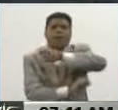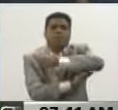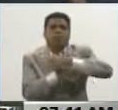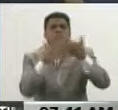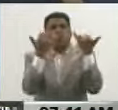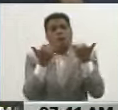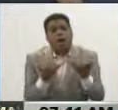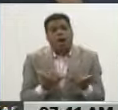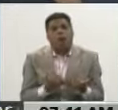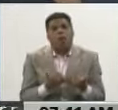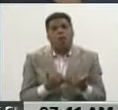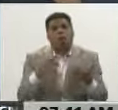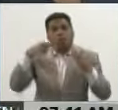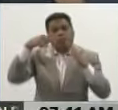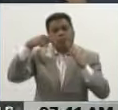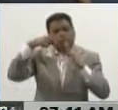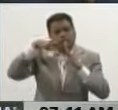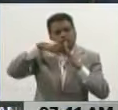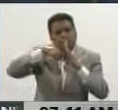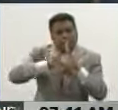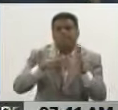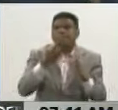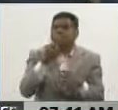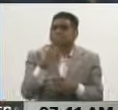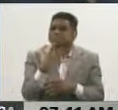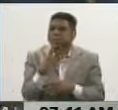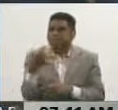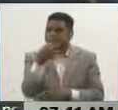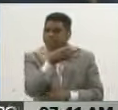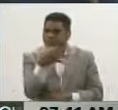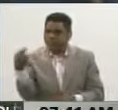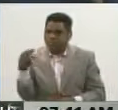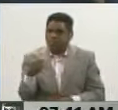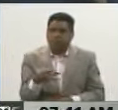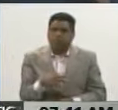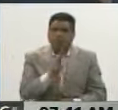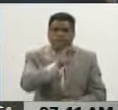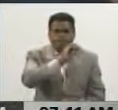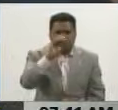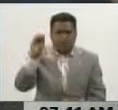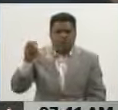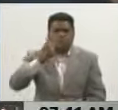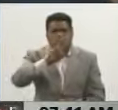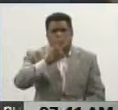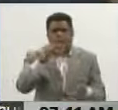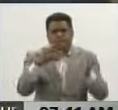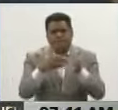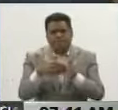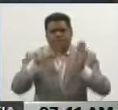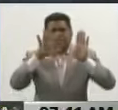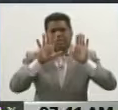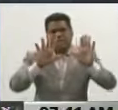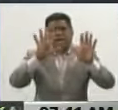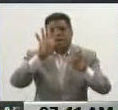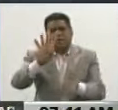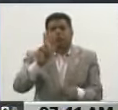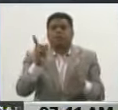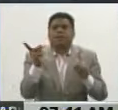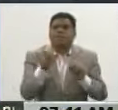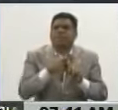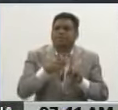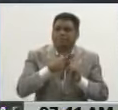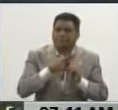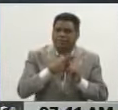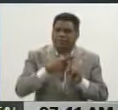de profundización de los temas de calidad. La consulta que hicimos en el año 2014 nos dijo, primer problema que tenemos, la formación